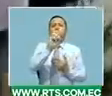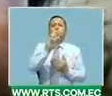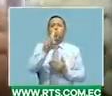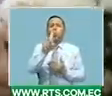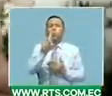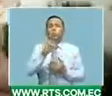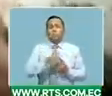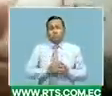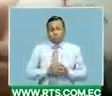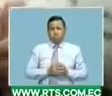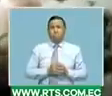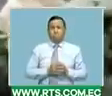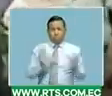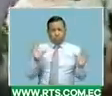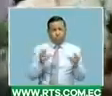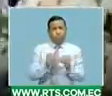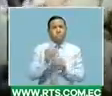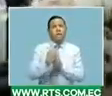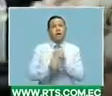mi hija! ¡Lo mató!